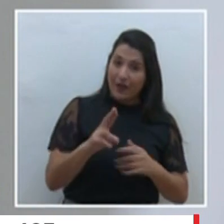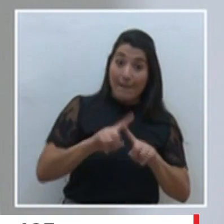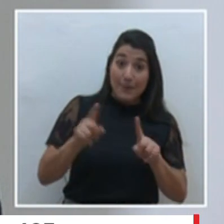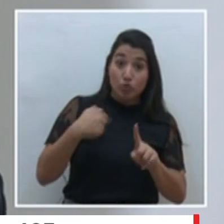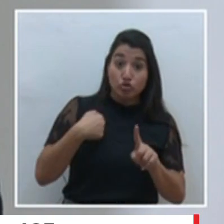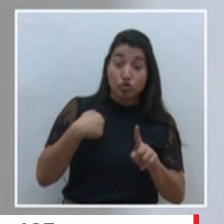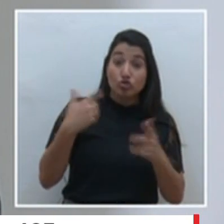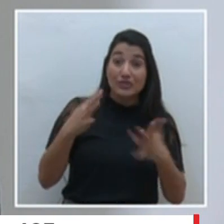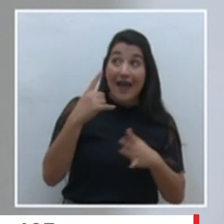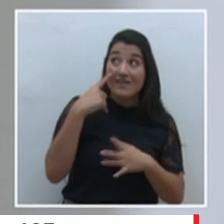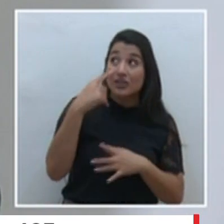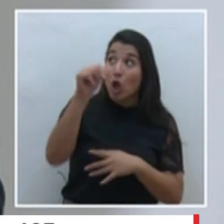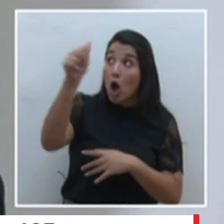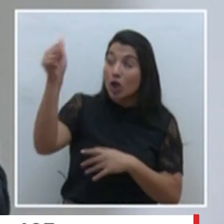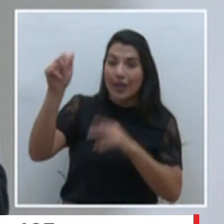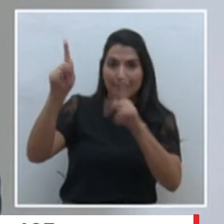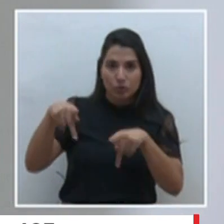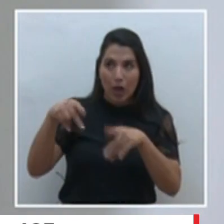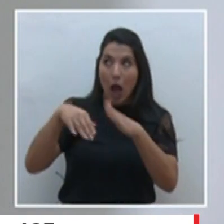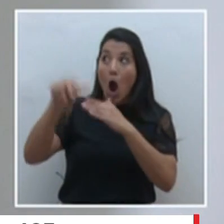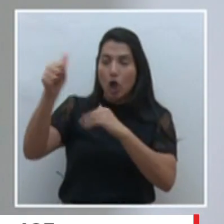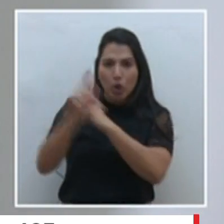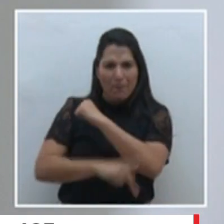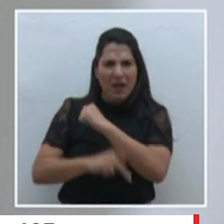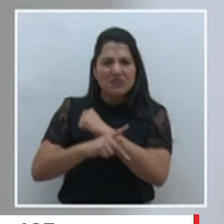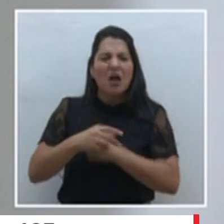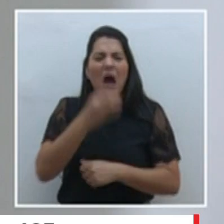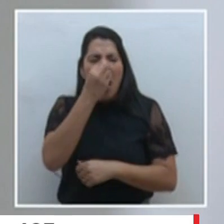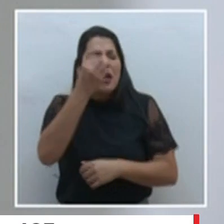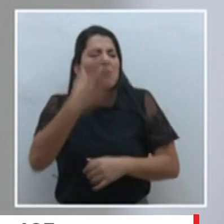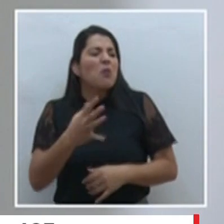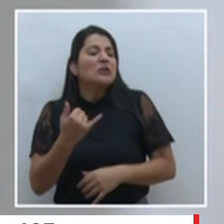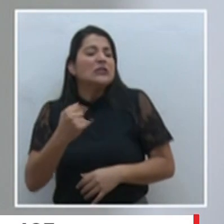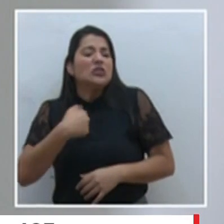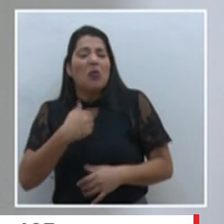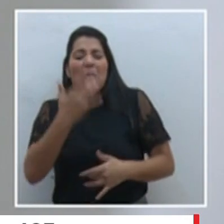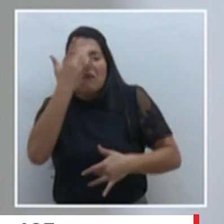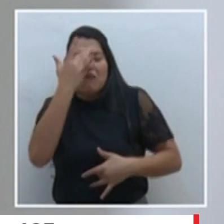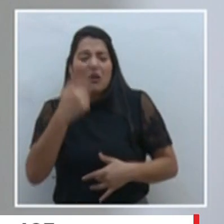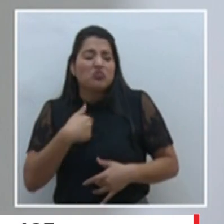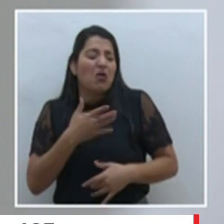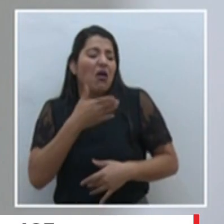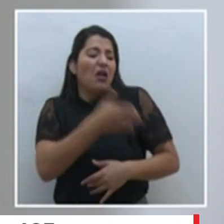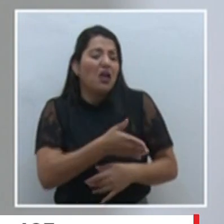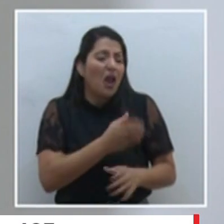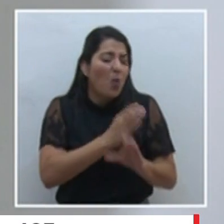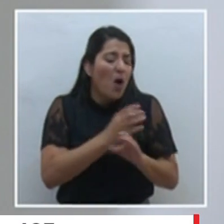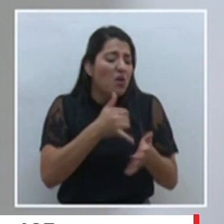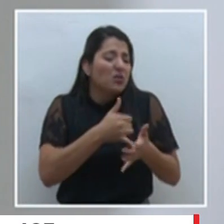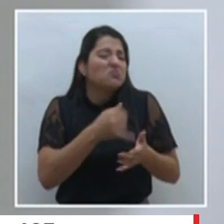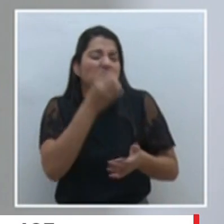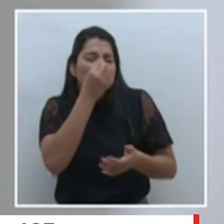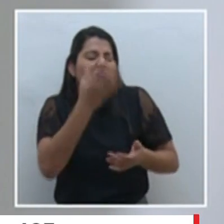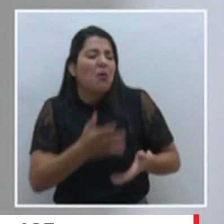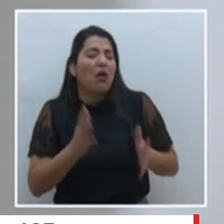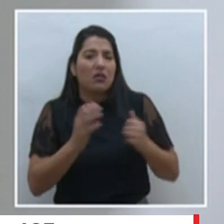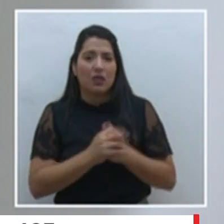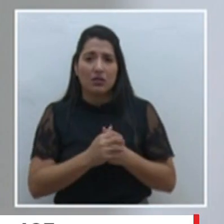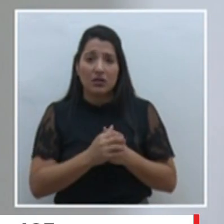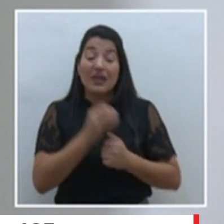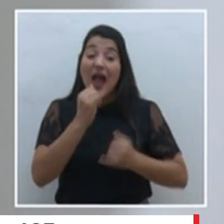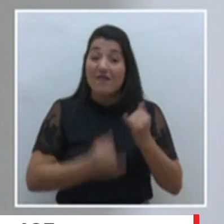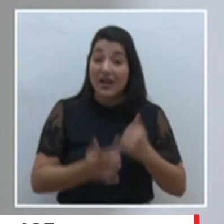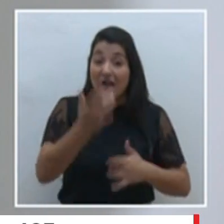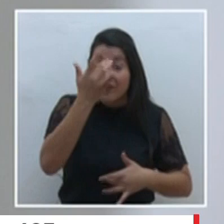gente que como que retaba el virus y decía, a mí qué me importa, si me tengo que enfermar y me tengo que ir a una unidad de cuidados intensivos, y al final se